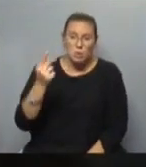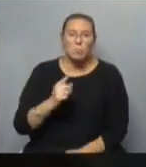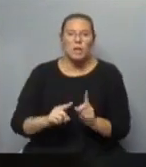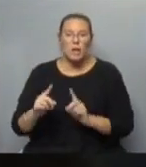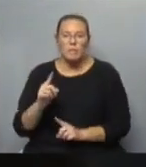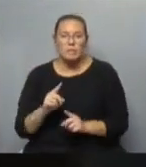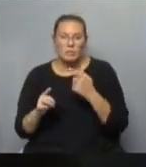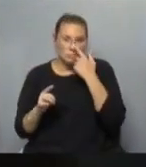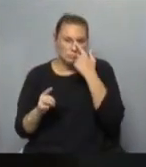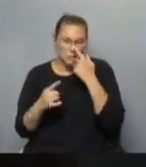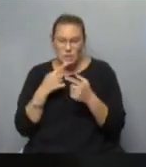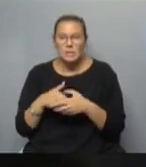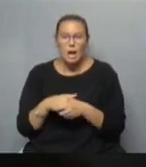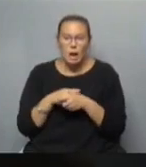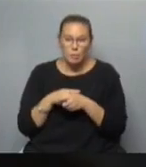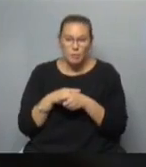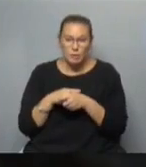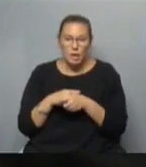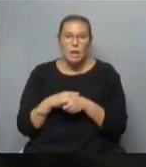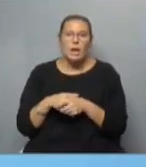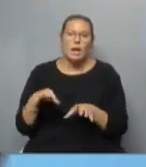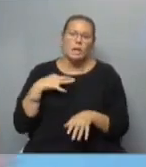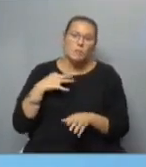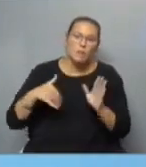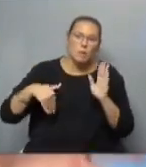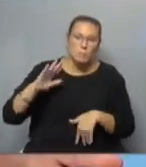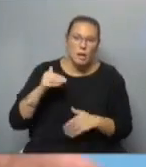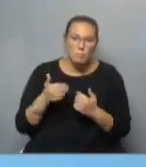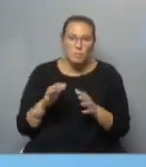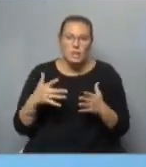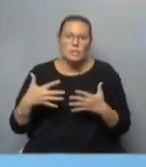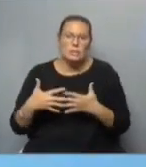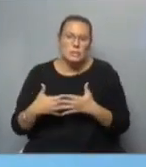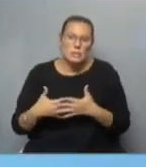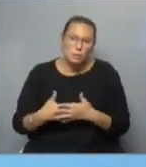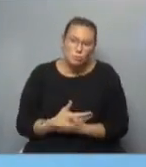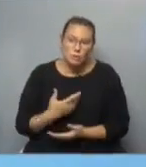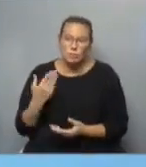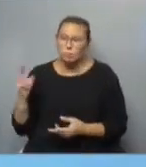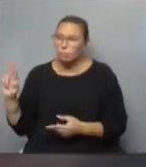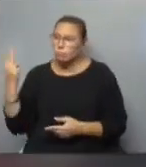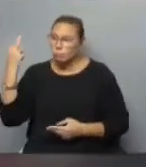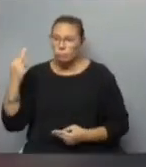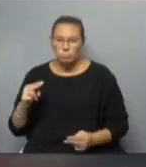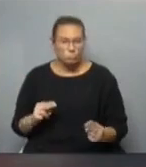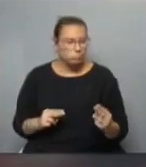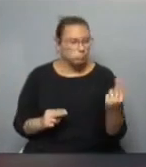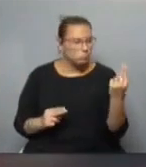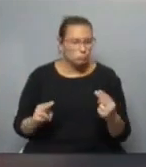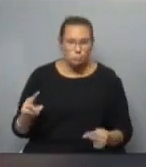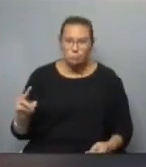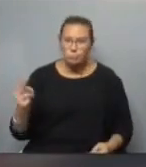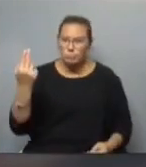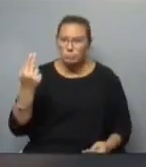veces, claro, en lo que hablabas de la amistad, las más longevas muchas veces empiezan a sufrir esas ausencias, sí, ¿no? Sí, sí, eso